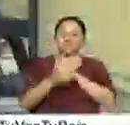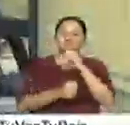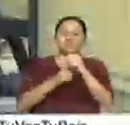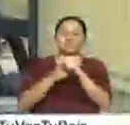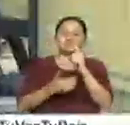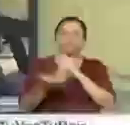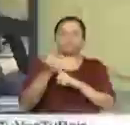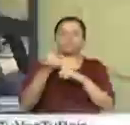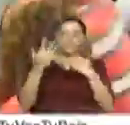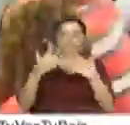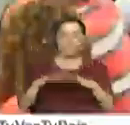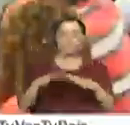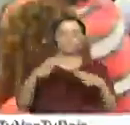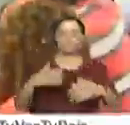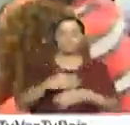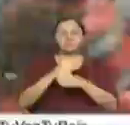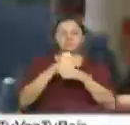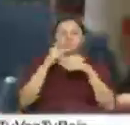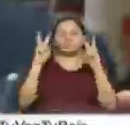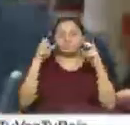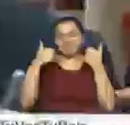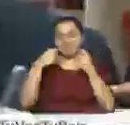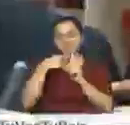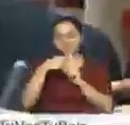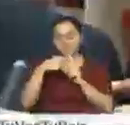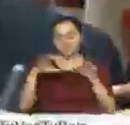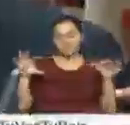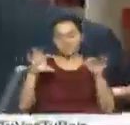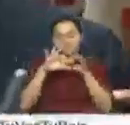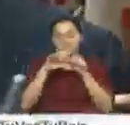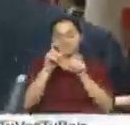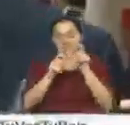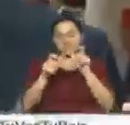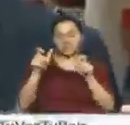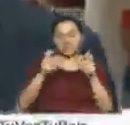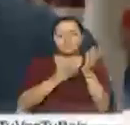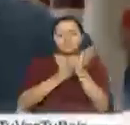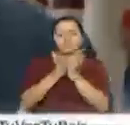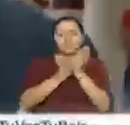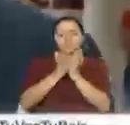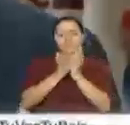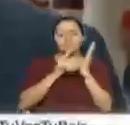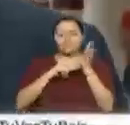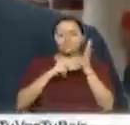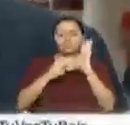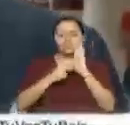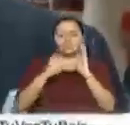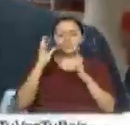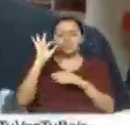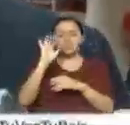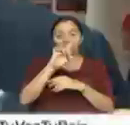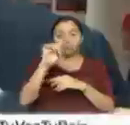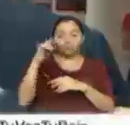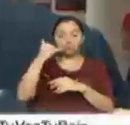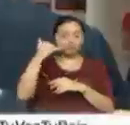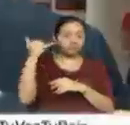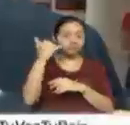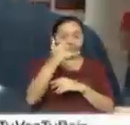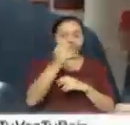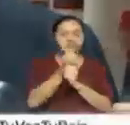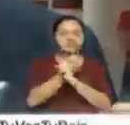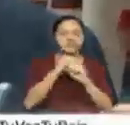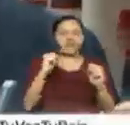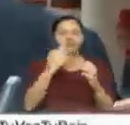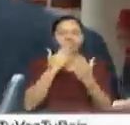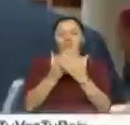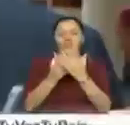en seguridad ha ido compenetrándose en la ciudadanía y es un servicio que ha salvado muchas vidas, se está consolidando, se está haciendo